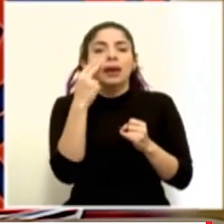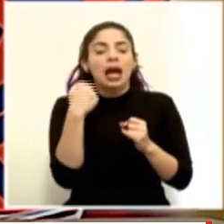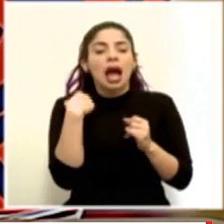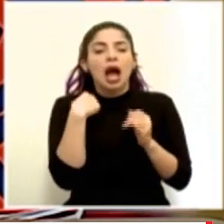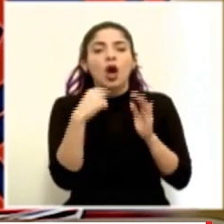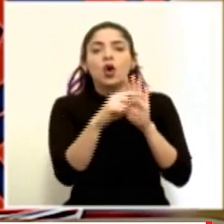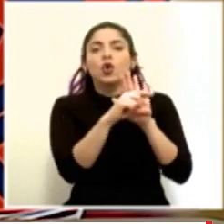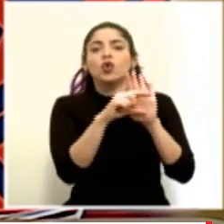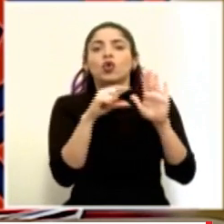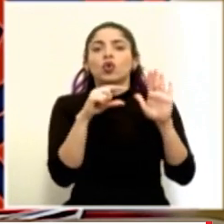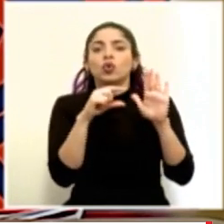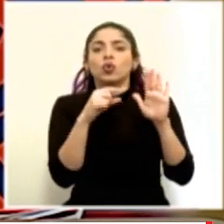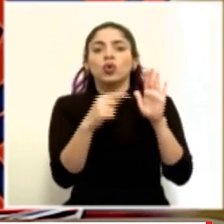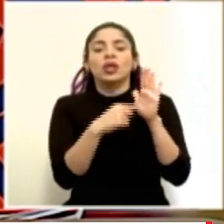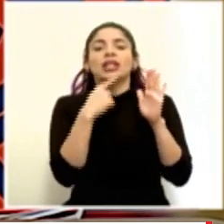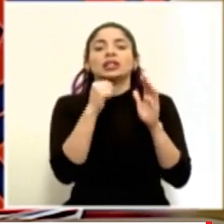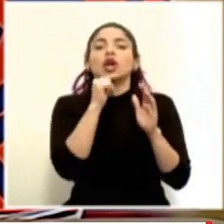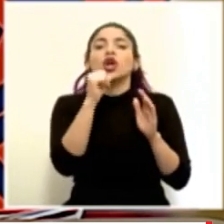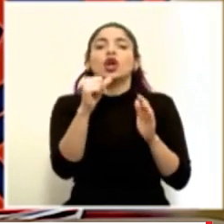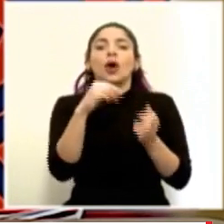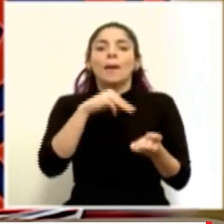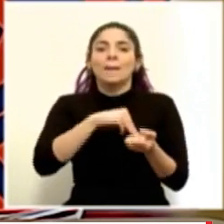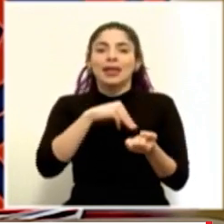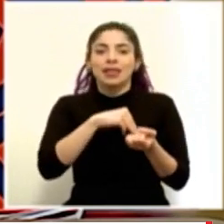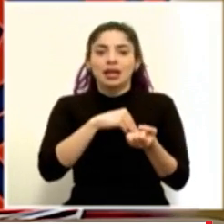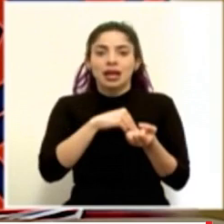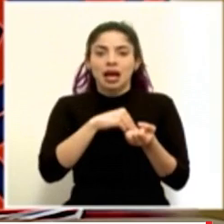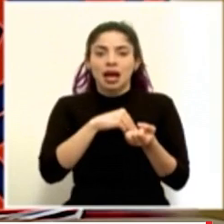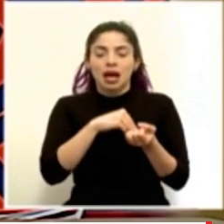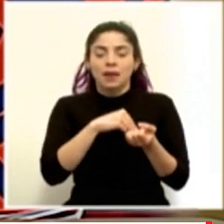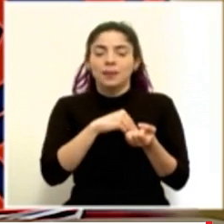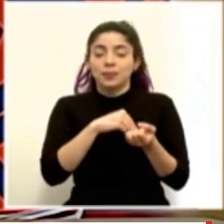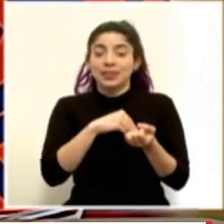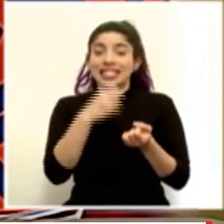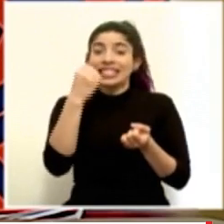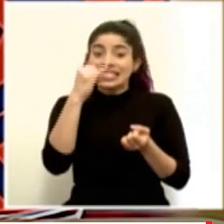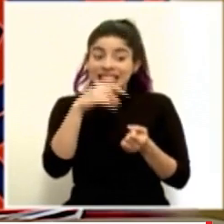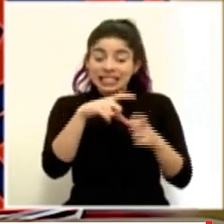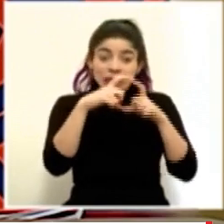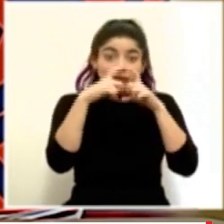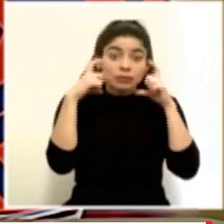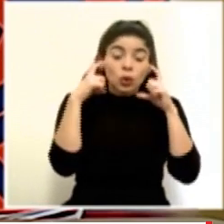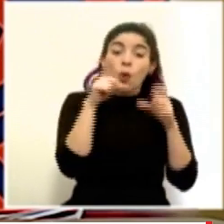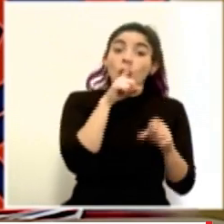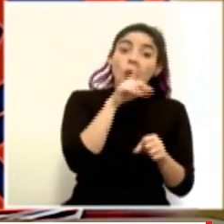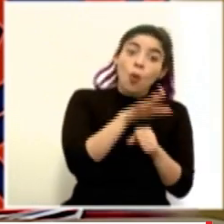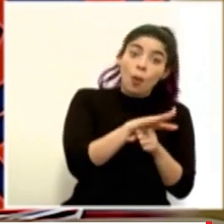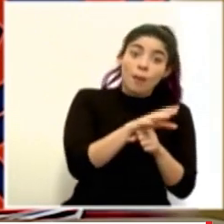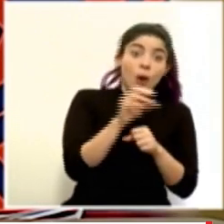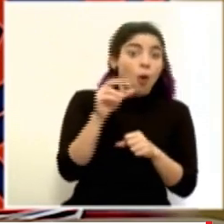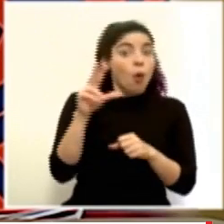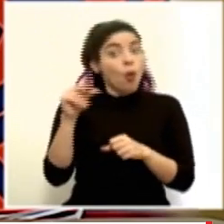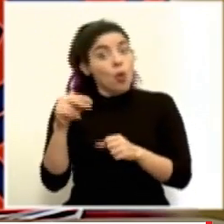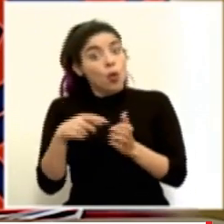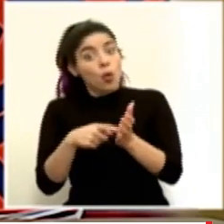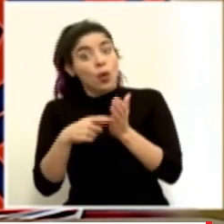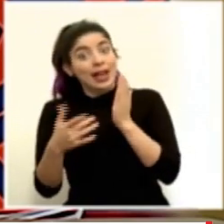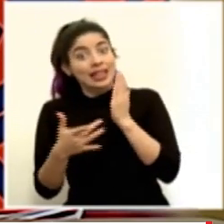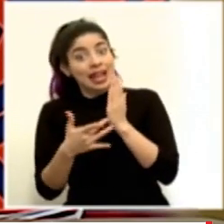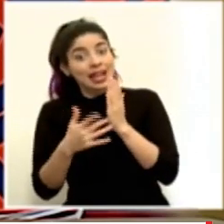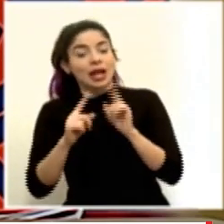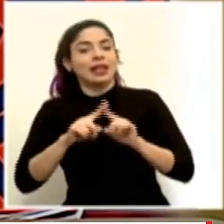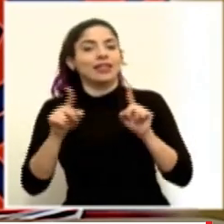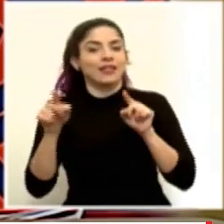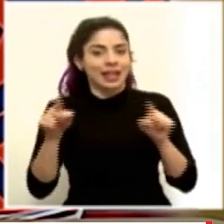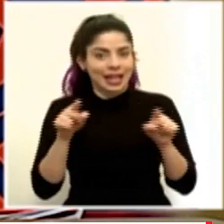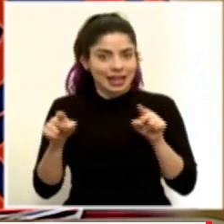una rotulación que decía no medical. Ahora, si esos cumplen o no cumplen con los criterios técnicos es otra